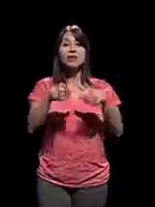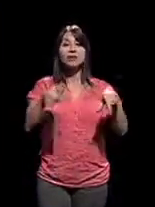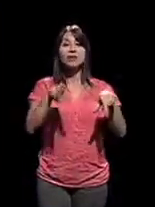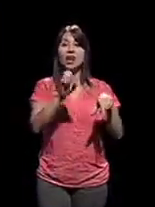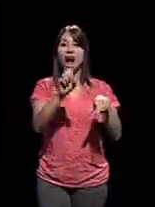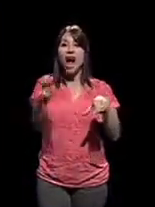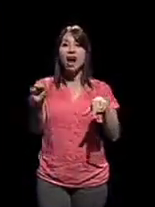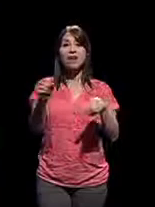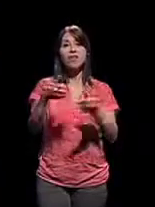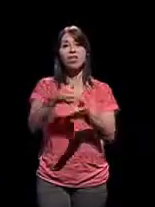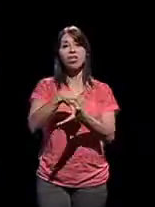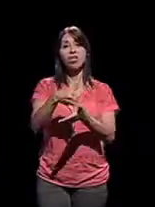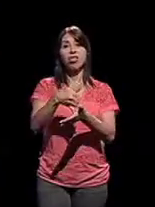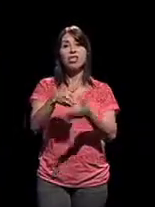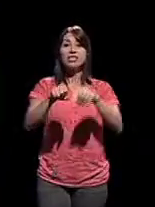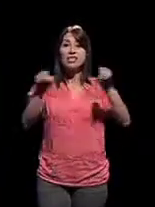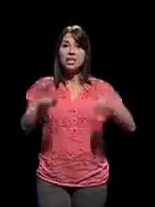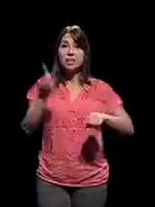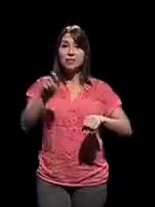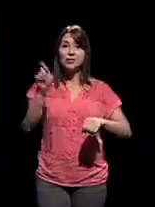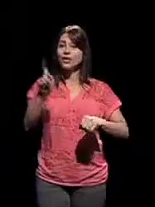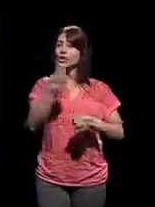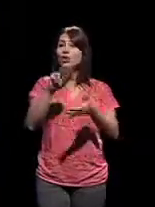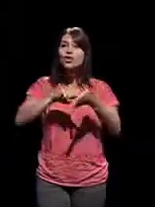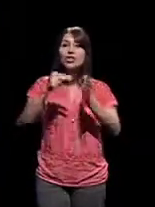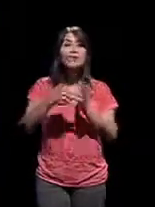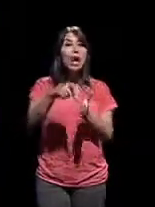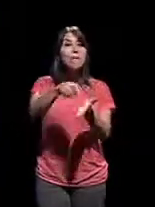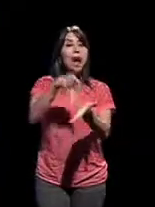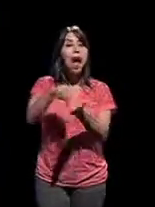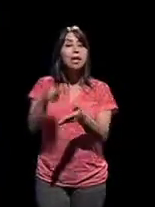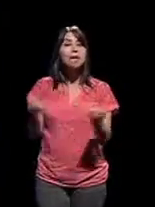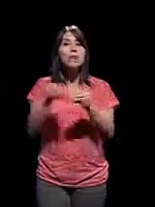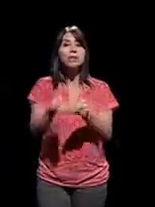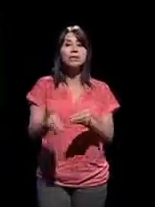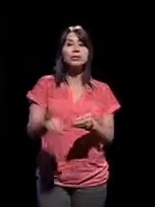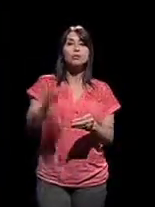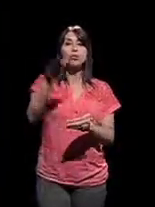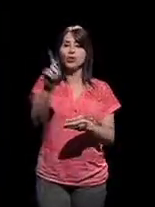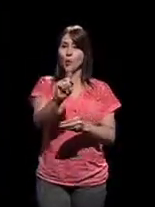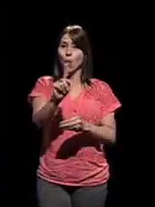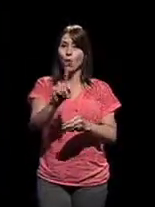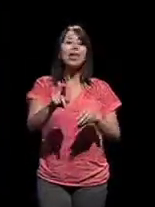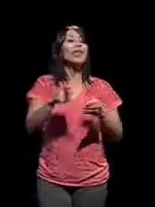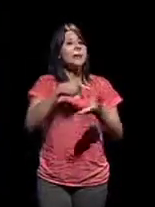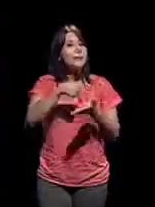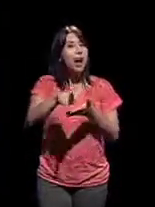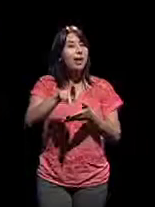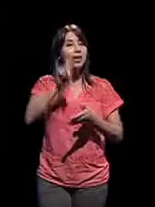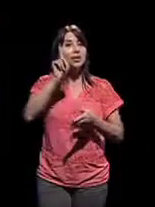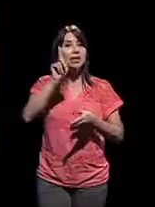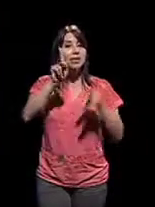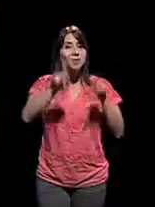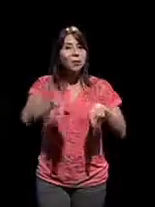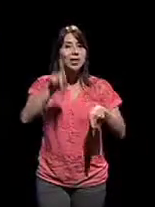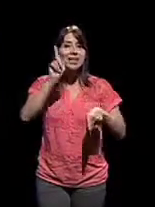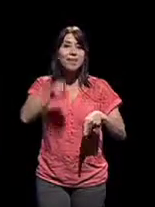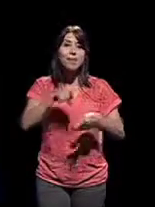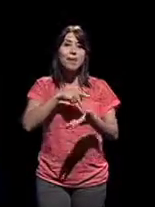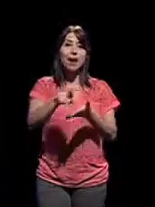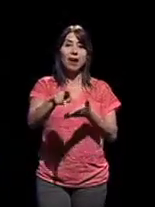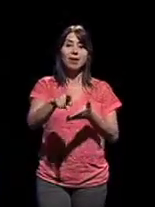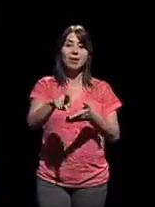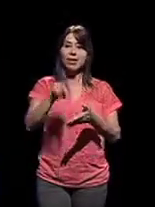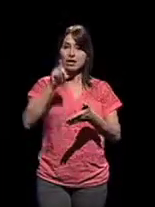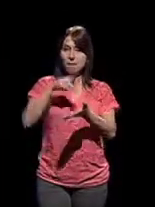y debilita el sistema de pensiones. Entonces, no es que paguen más, es que se pague lo que hay que pagar y que los que tienen que pagar paguen, ¿verdad? Eso es un tema. El